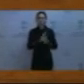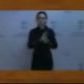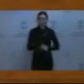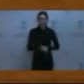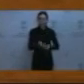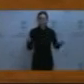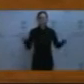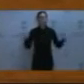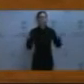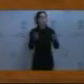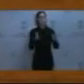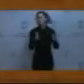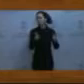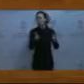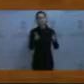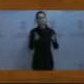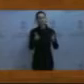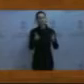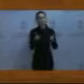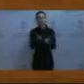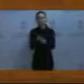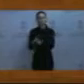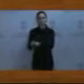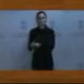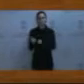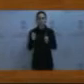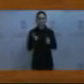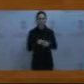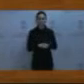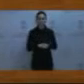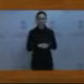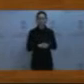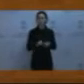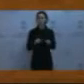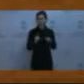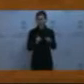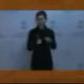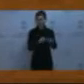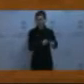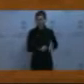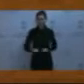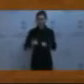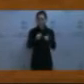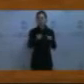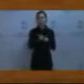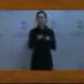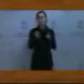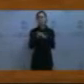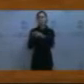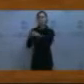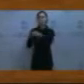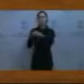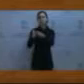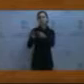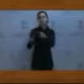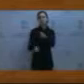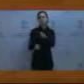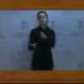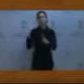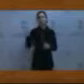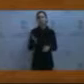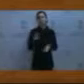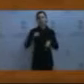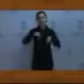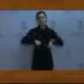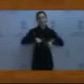la tasa de interinidad, están parcheando. Segundo, también defendemos, como hacen otros grupos políticos cuando vienen aquí a hablar de educación y no de